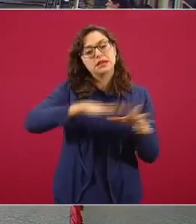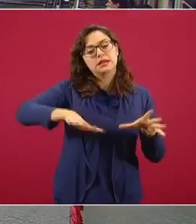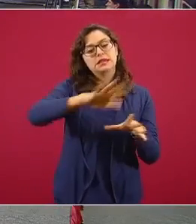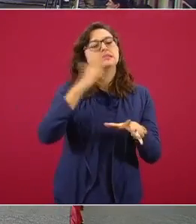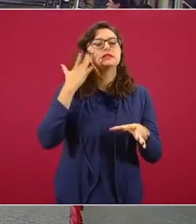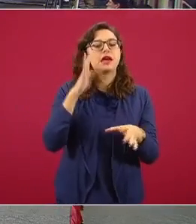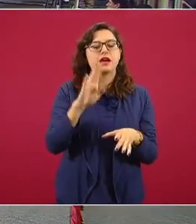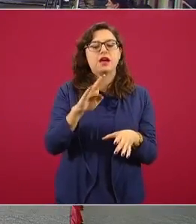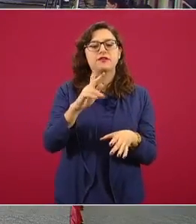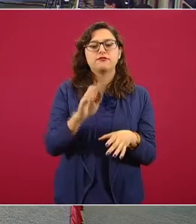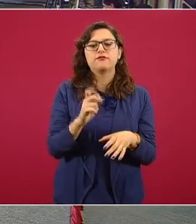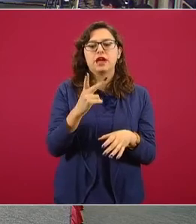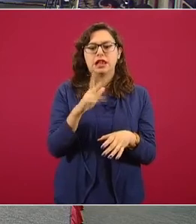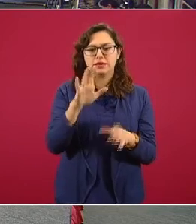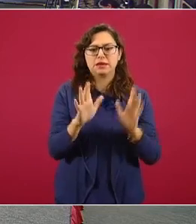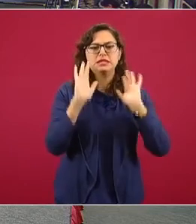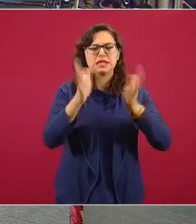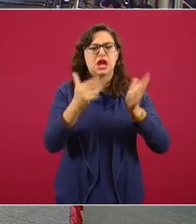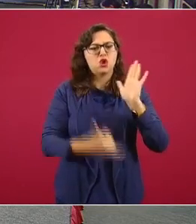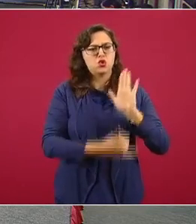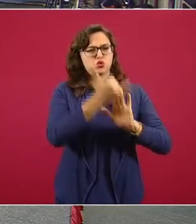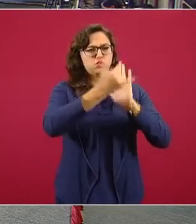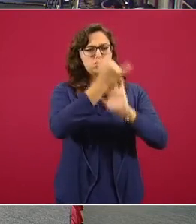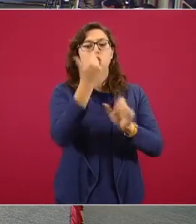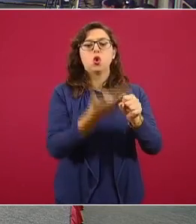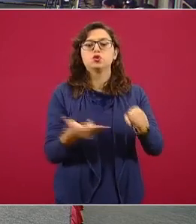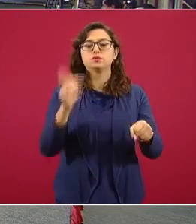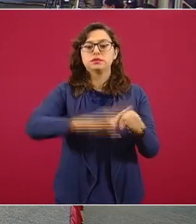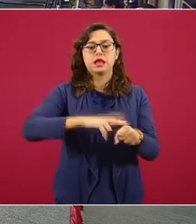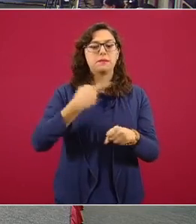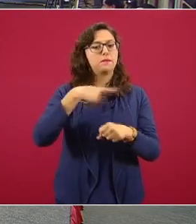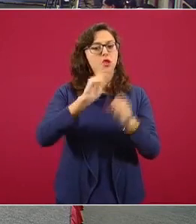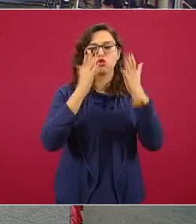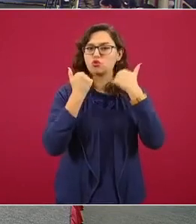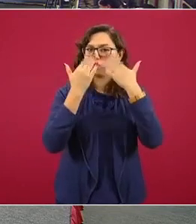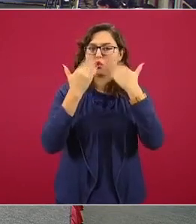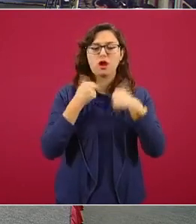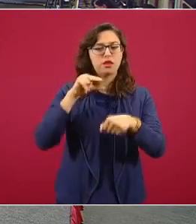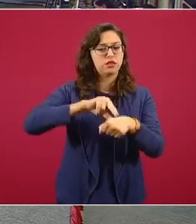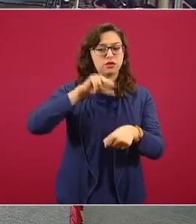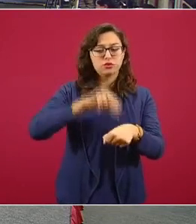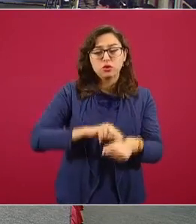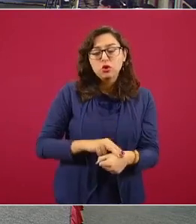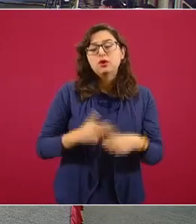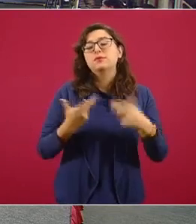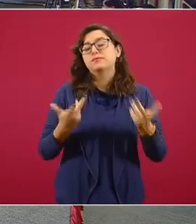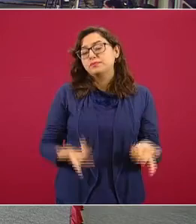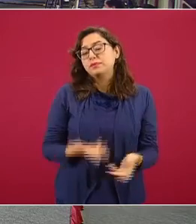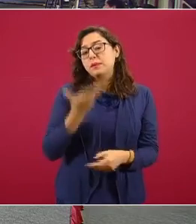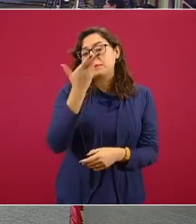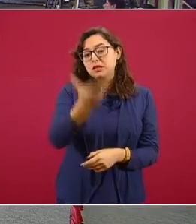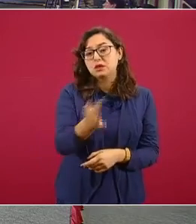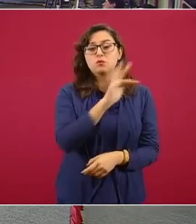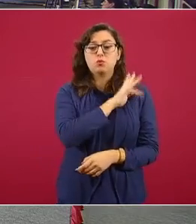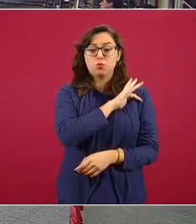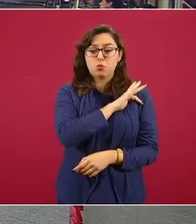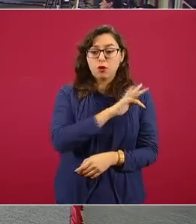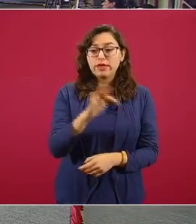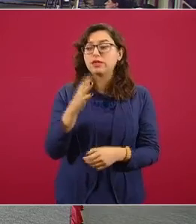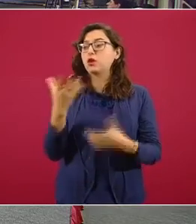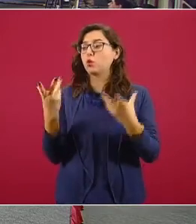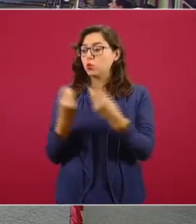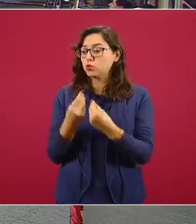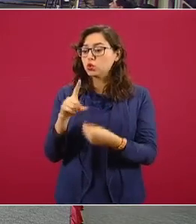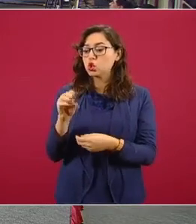Jesús, construyeron una unidad médica, pero no tienen doctores. La solicitud que le hacen es ver también si con Zoé Robledo